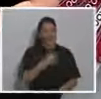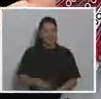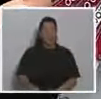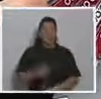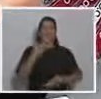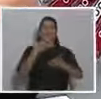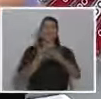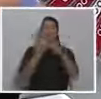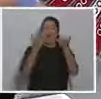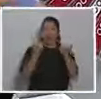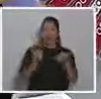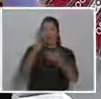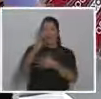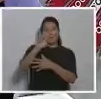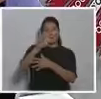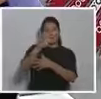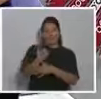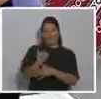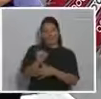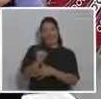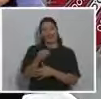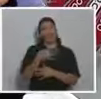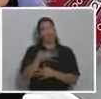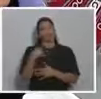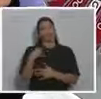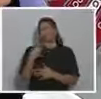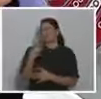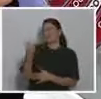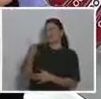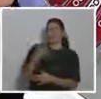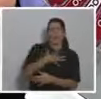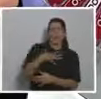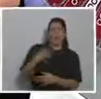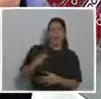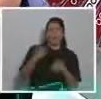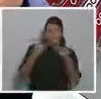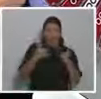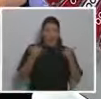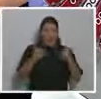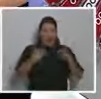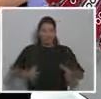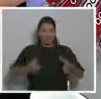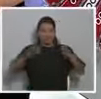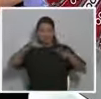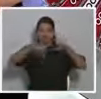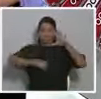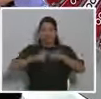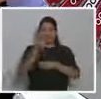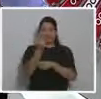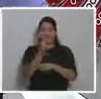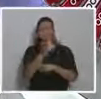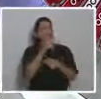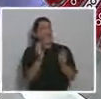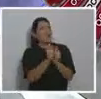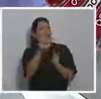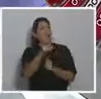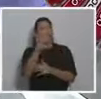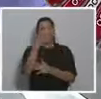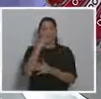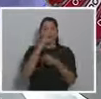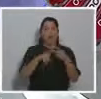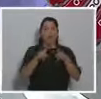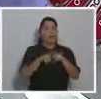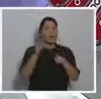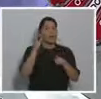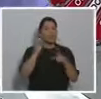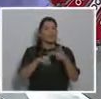No. Vamos a ver, Meli, lo que nos gusta. Nos encanta. ¿Sí? Vamos para el cilindro. Claro, ¿quién la acompaña hoy? Mi mamá, mi hermana y mi